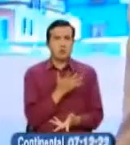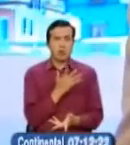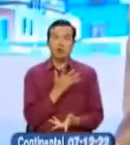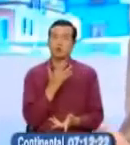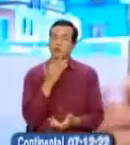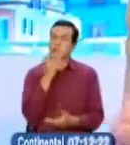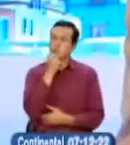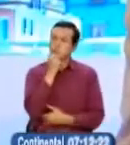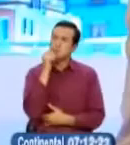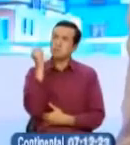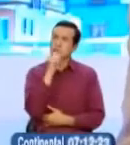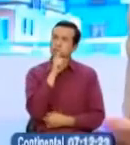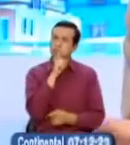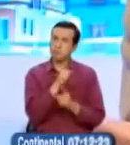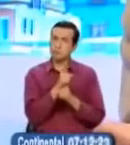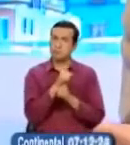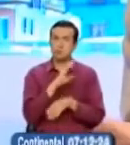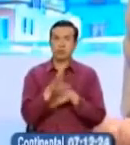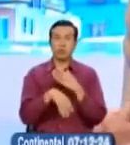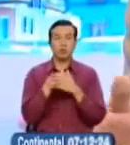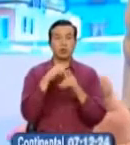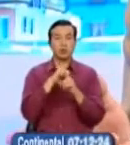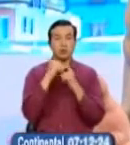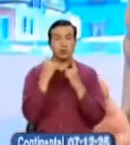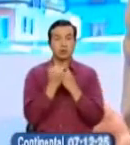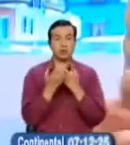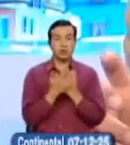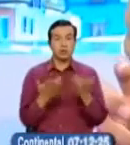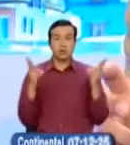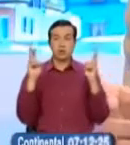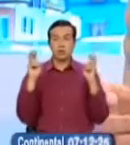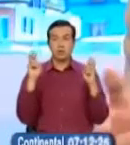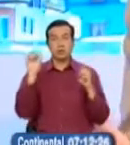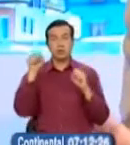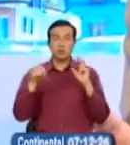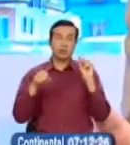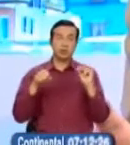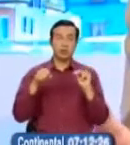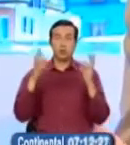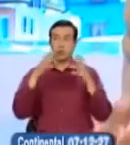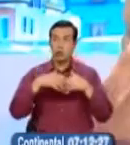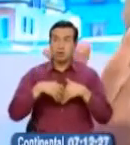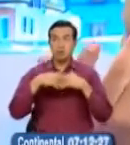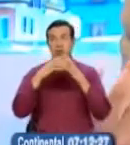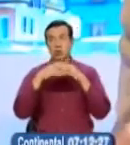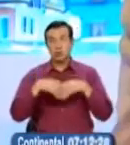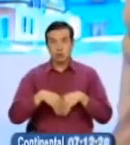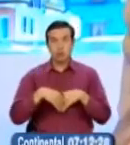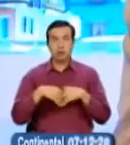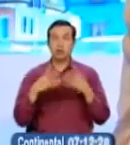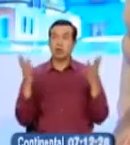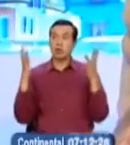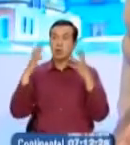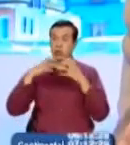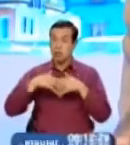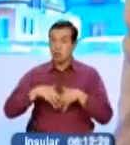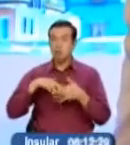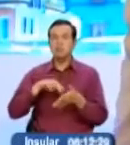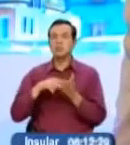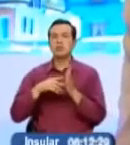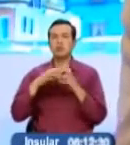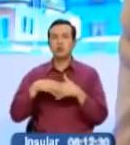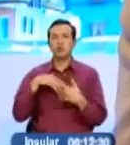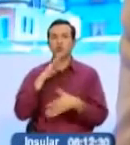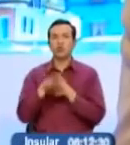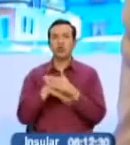más, de esto nos conduce a una discusión de toda esta coyuntura que tiene que ver con que si existe o no existe crisis. Si existiera una crisis, tú